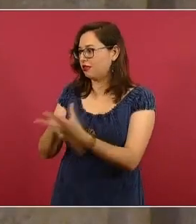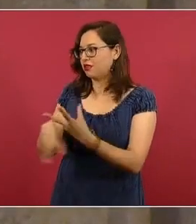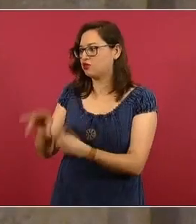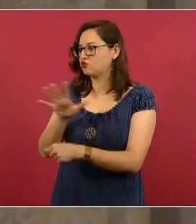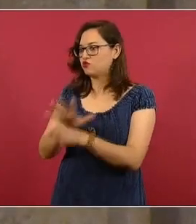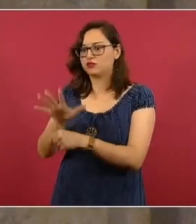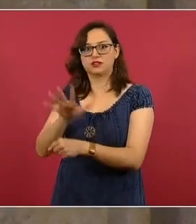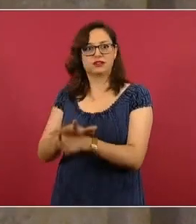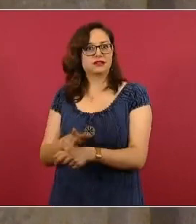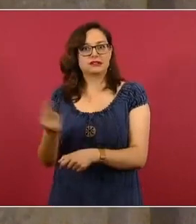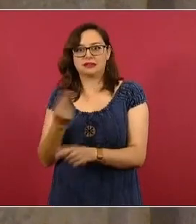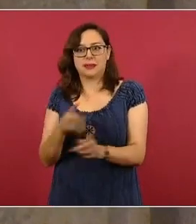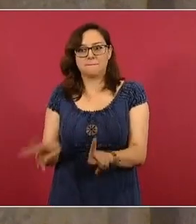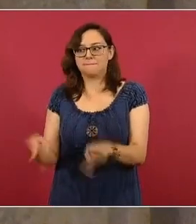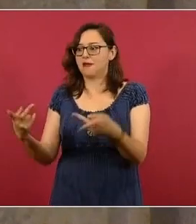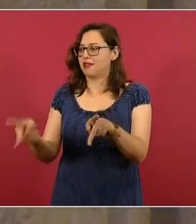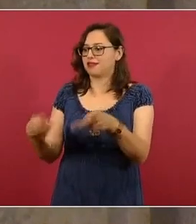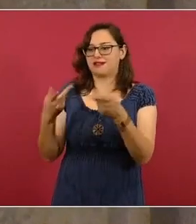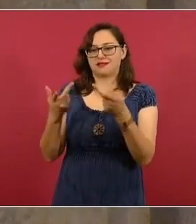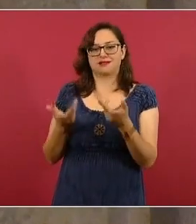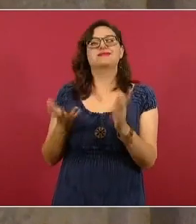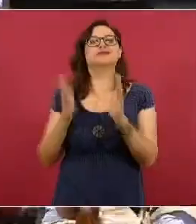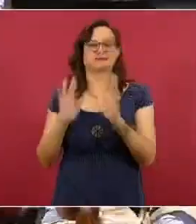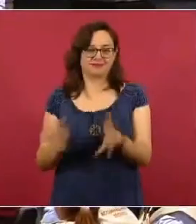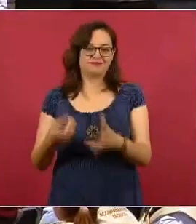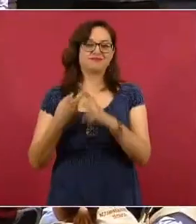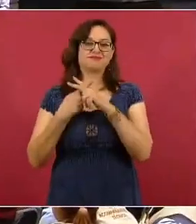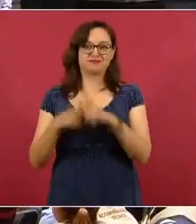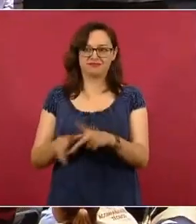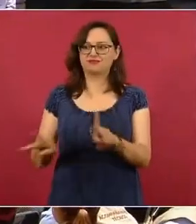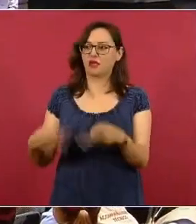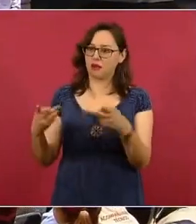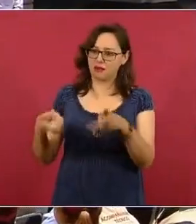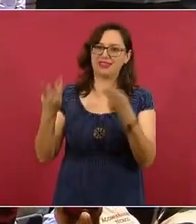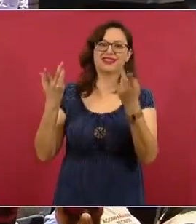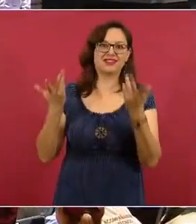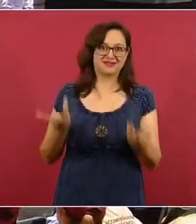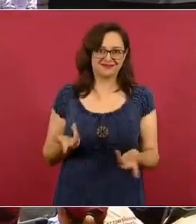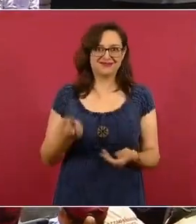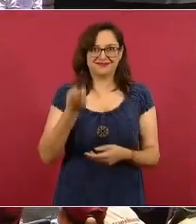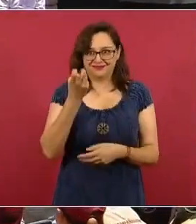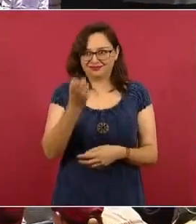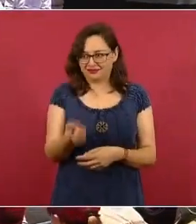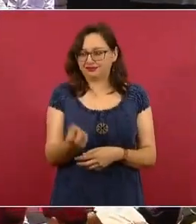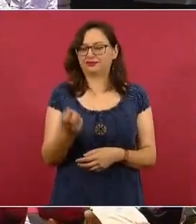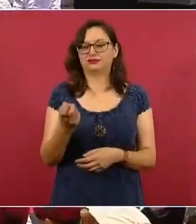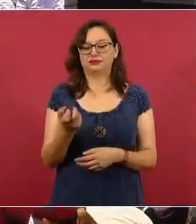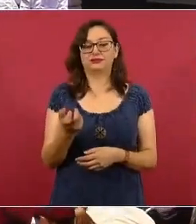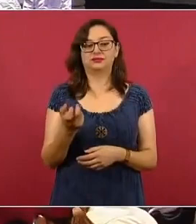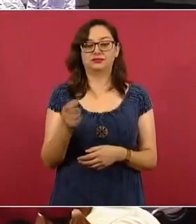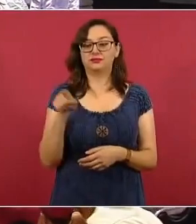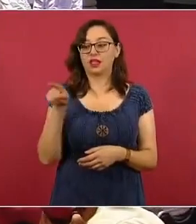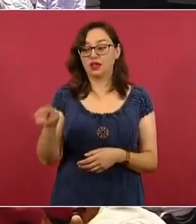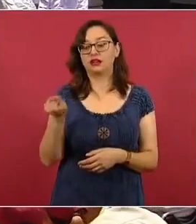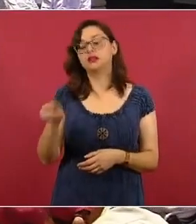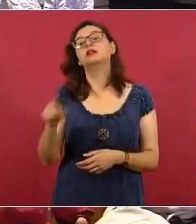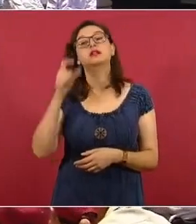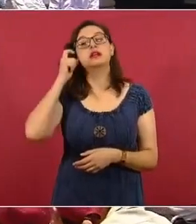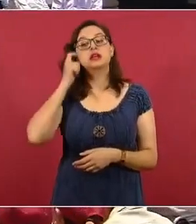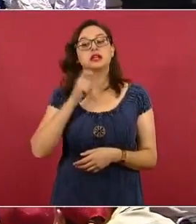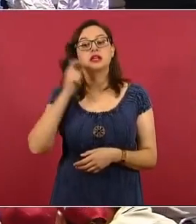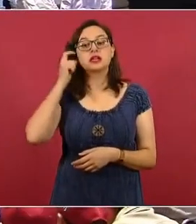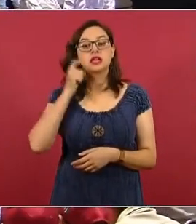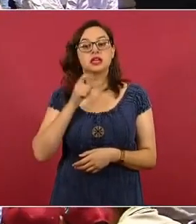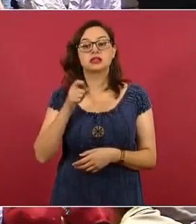en la montaña y en otras regiones de Guerrero. Entonces, Guerrero es el único estado